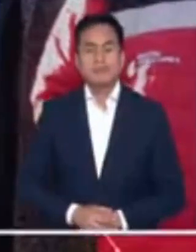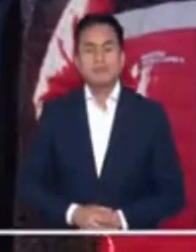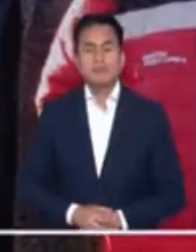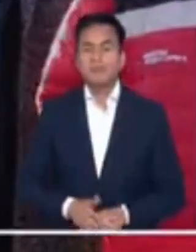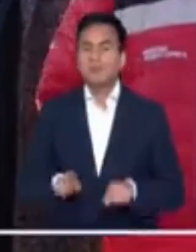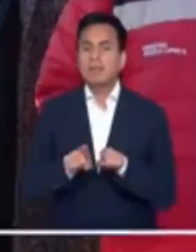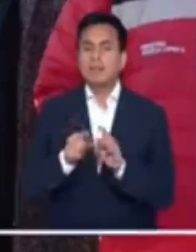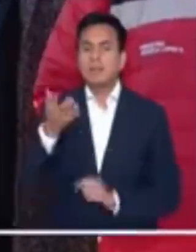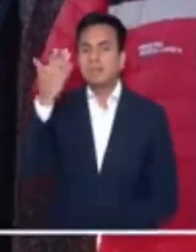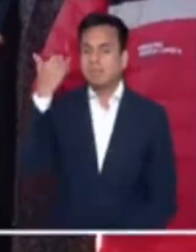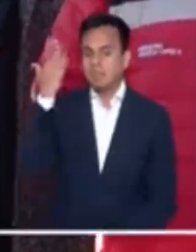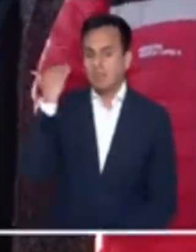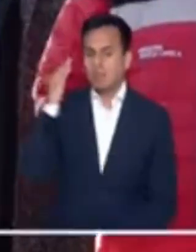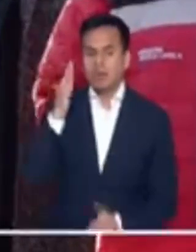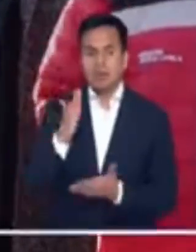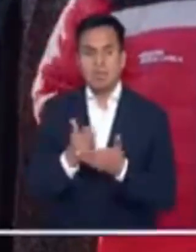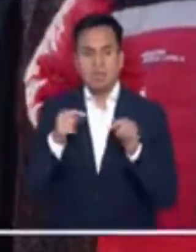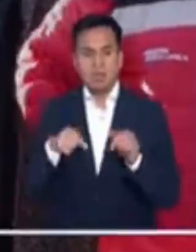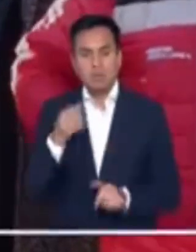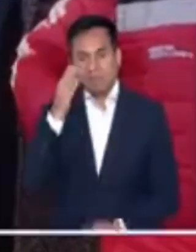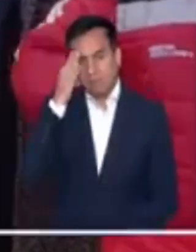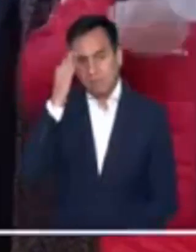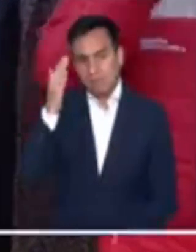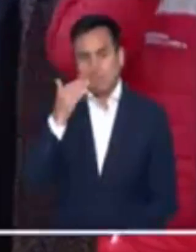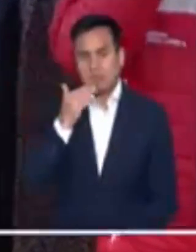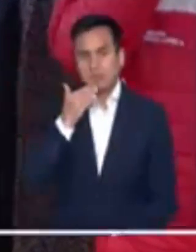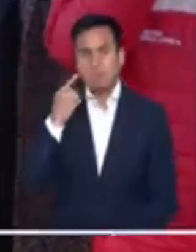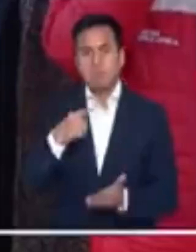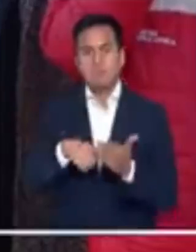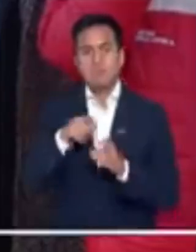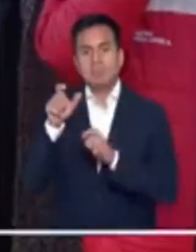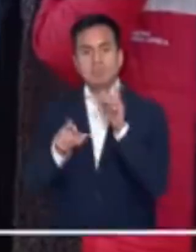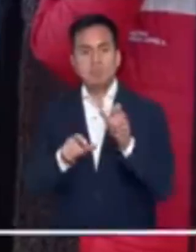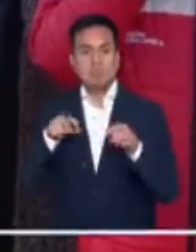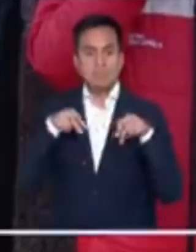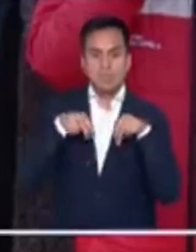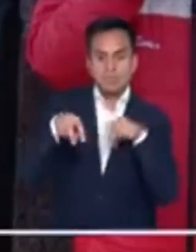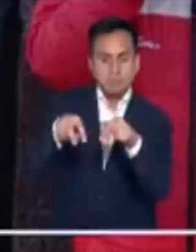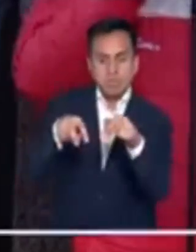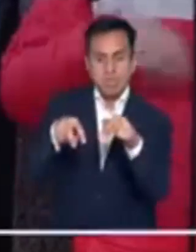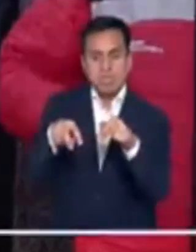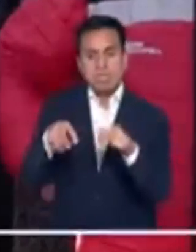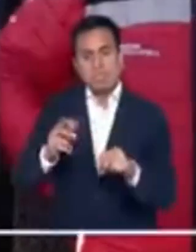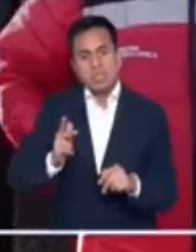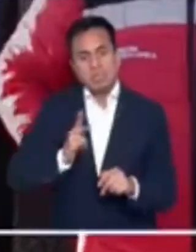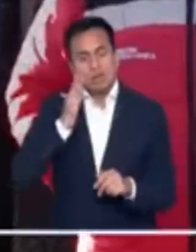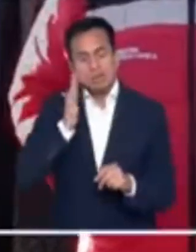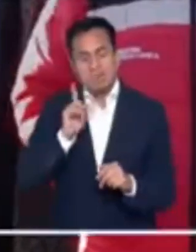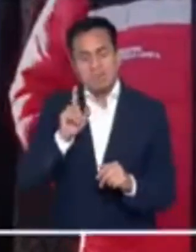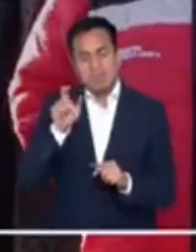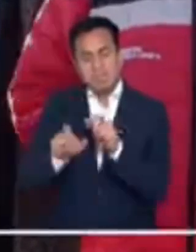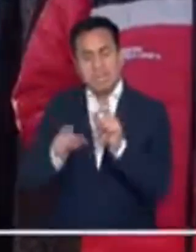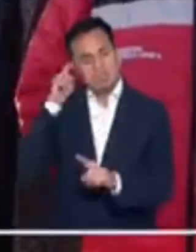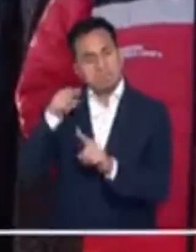en el pasado y hasta el día de hoy, en realidad, miles de personas transitan por aquí, por un lugar que no es amable, que no está pensado para